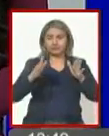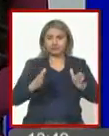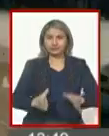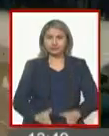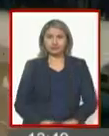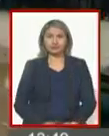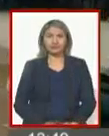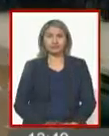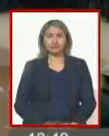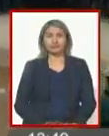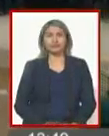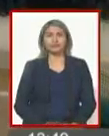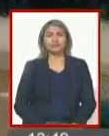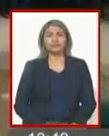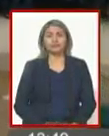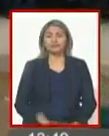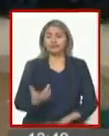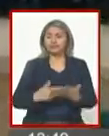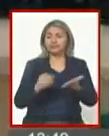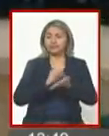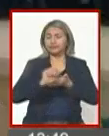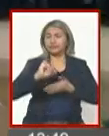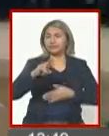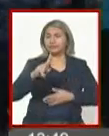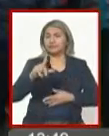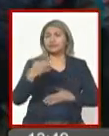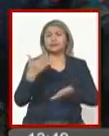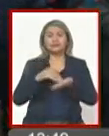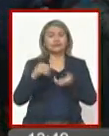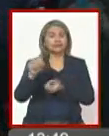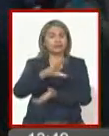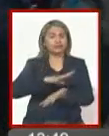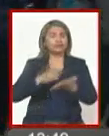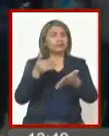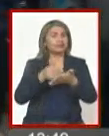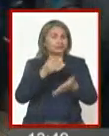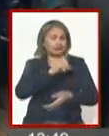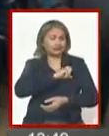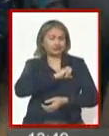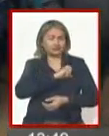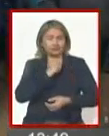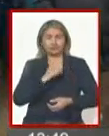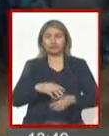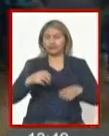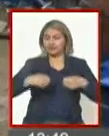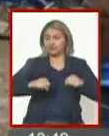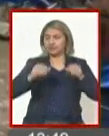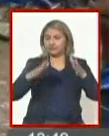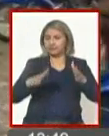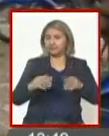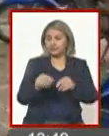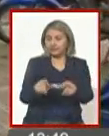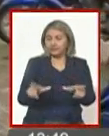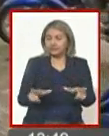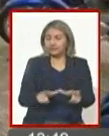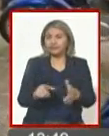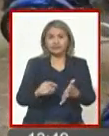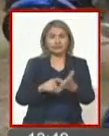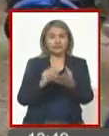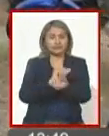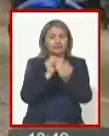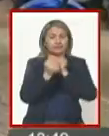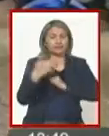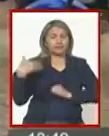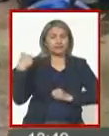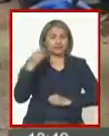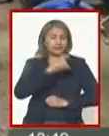mototaxista. La situación en San Julián nuevamente se tornó tensa en contra de la policía. Los mototaxistas de este municipio exigen el